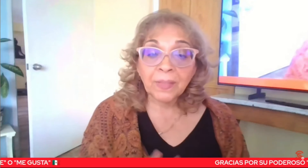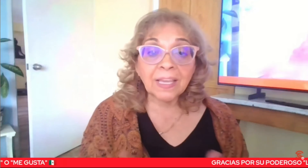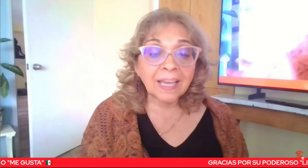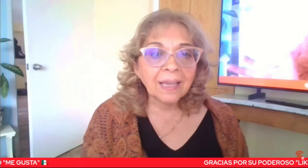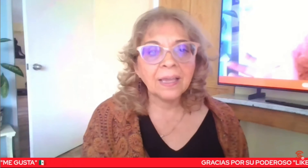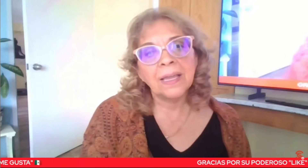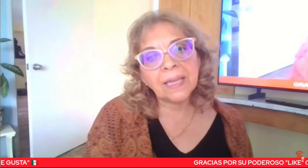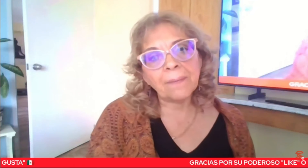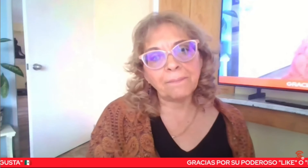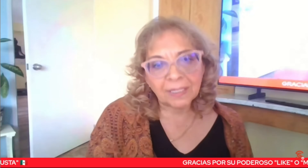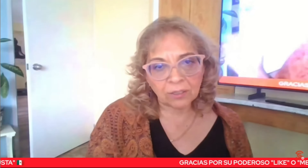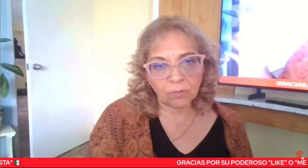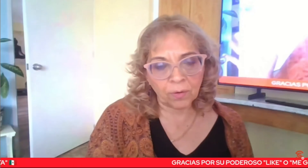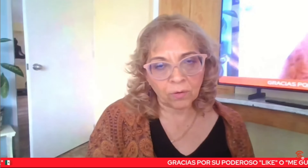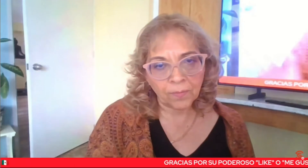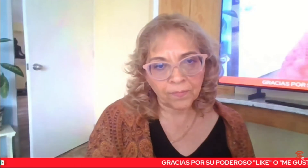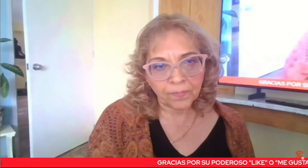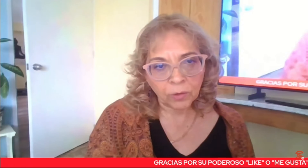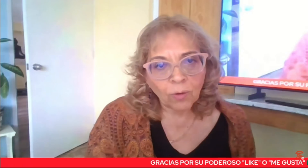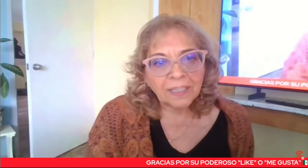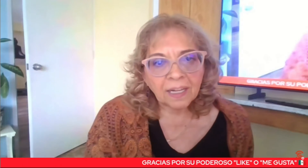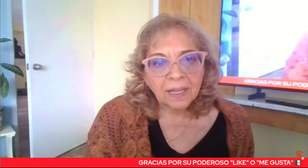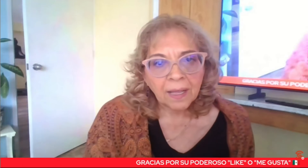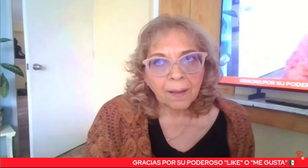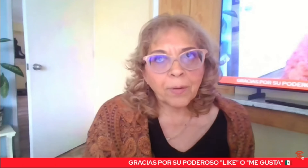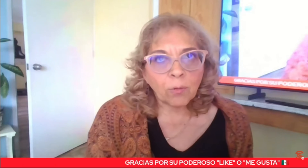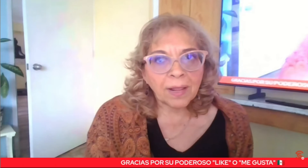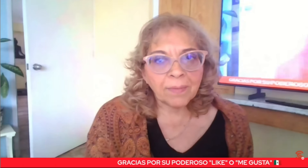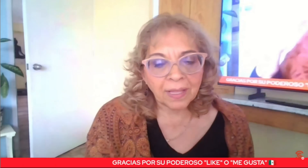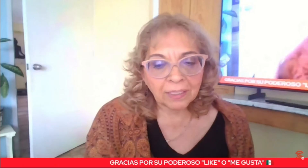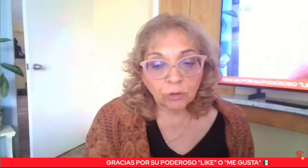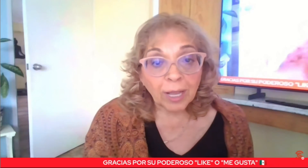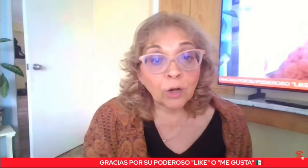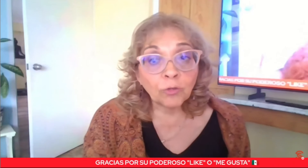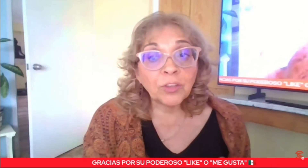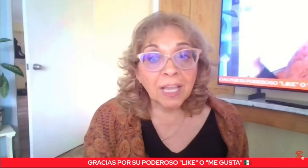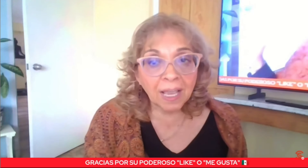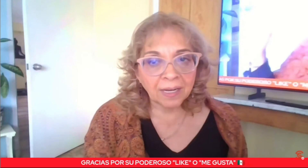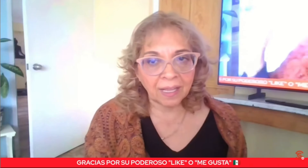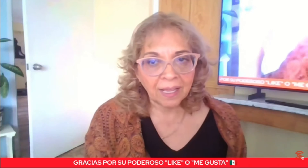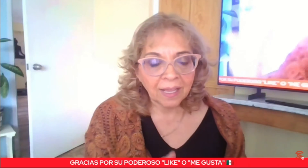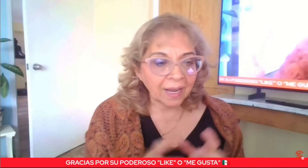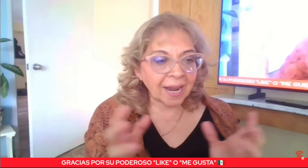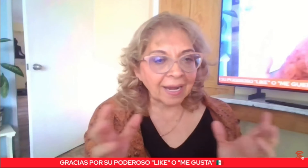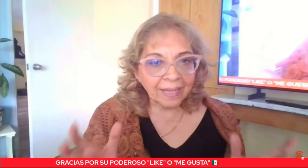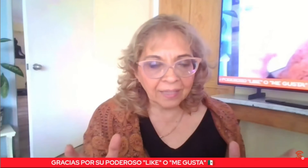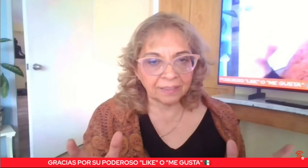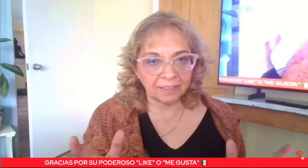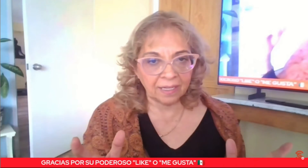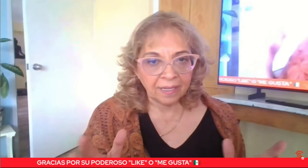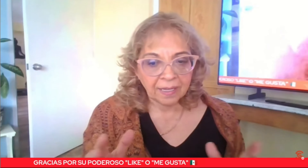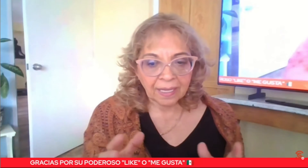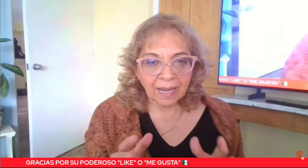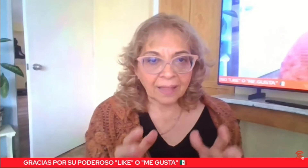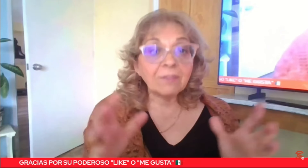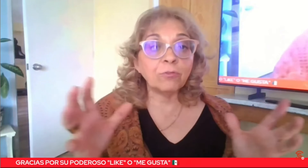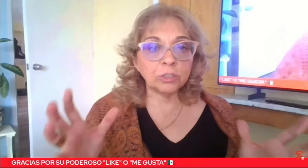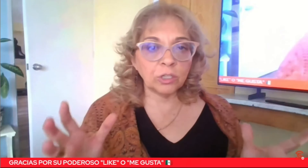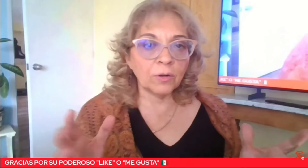¿Y qué pasa un poco? ¿Cuál es el problema de esto? Que no tiene el alcance y